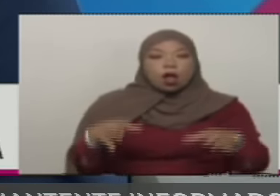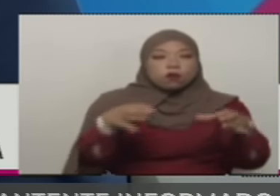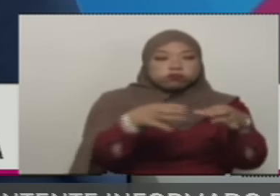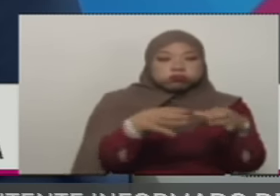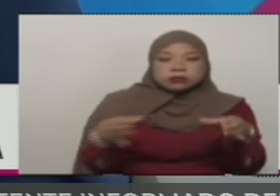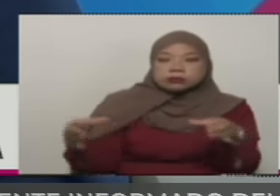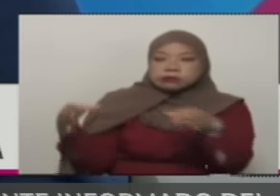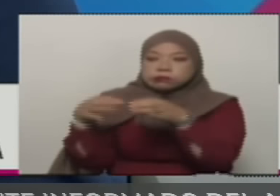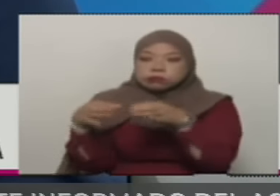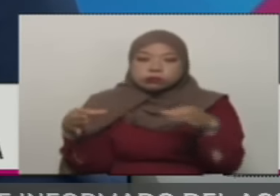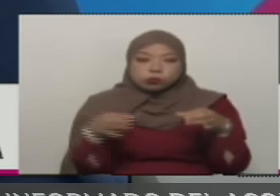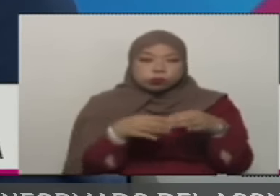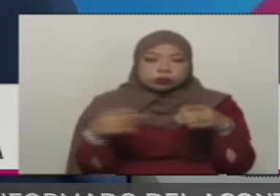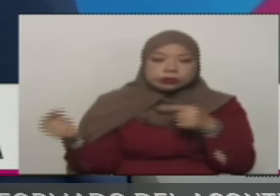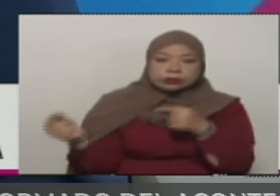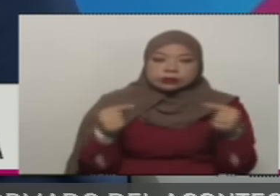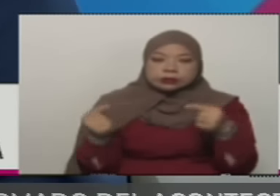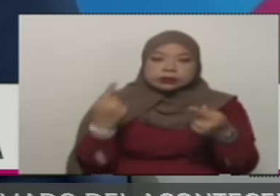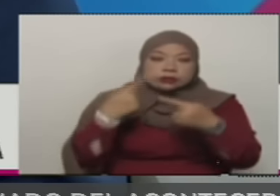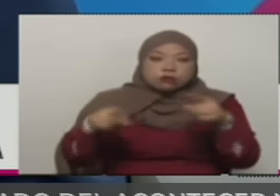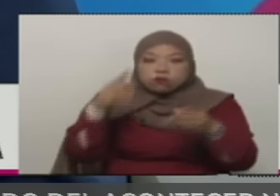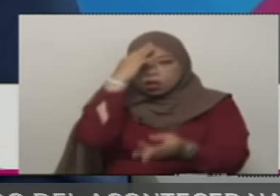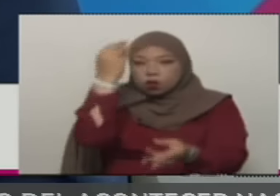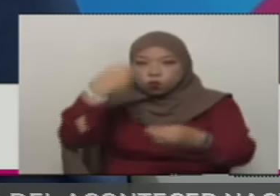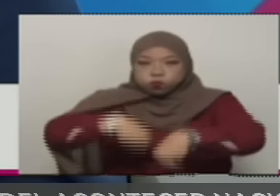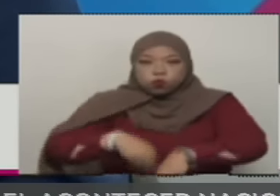Este divisionismo, diferentes interpretaciones dentro de la